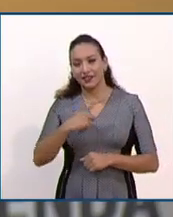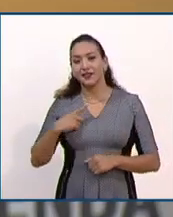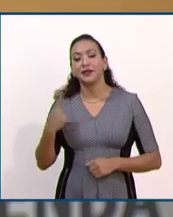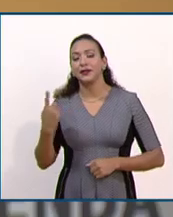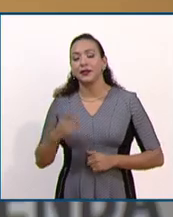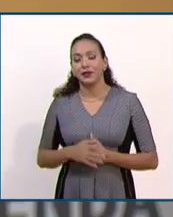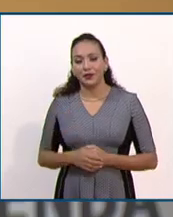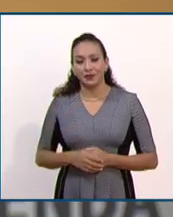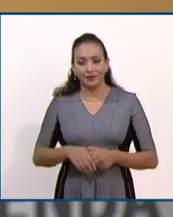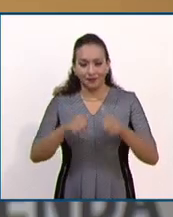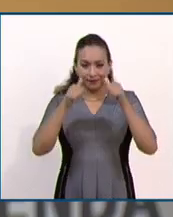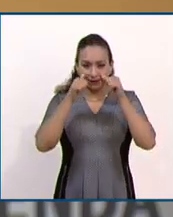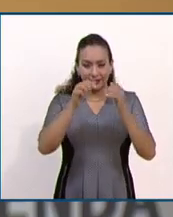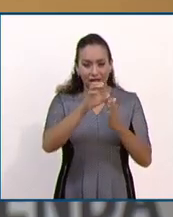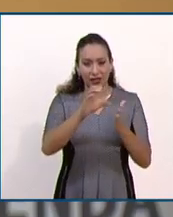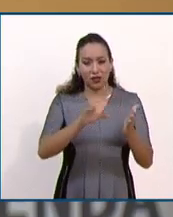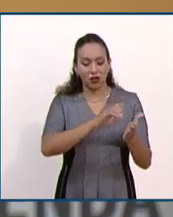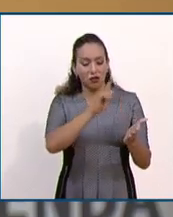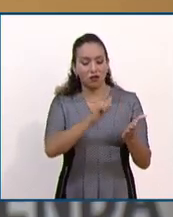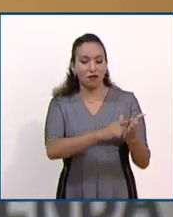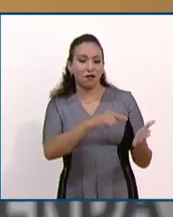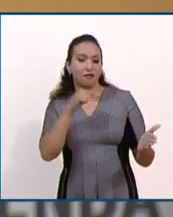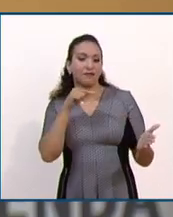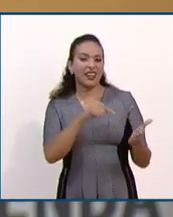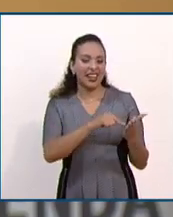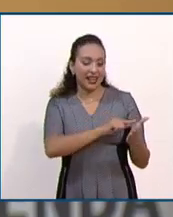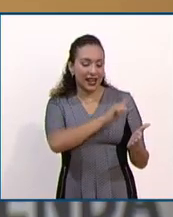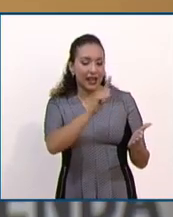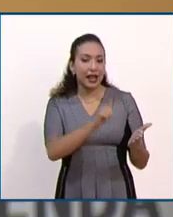con lo que mandata la Constitución y